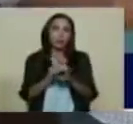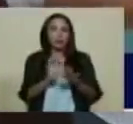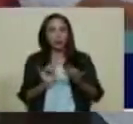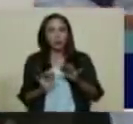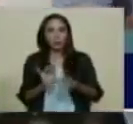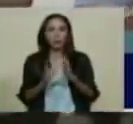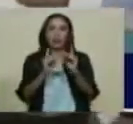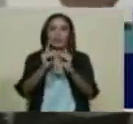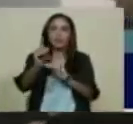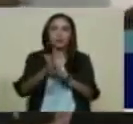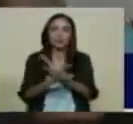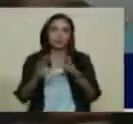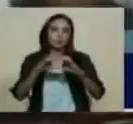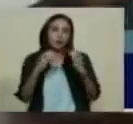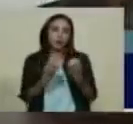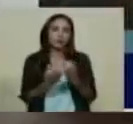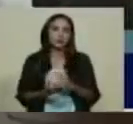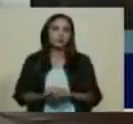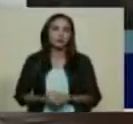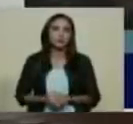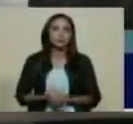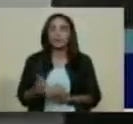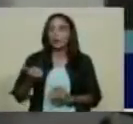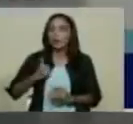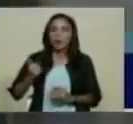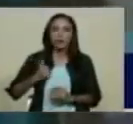cualquier estudiante pueda inscribirse